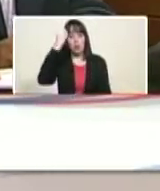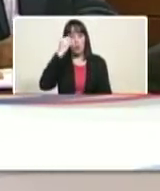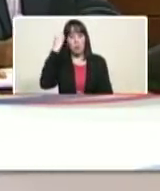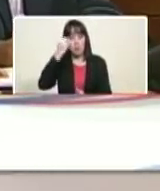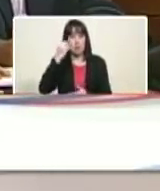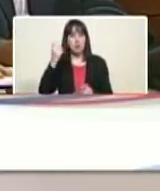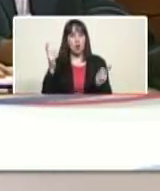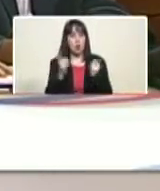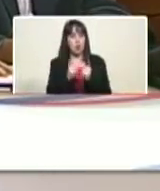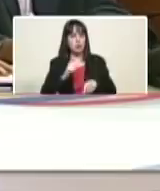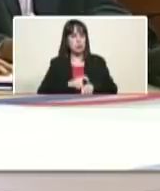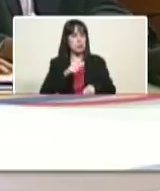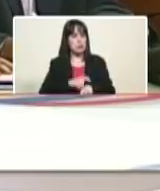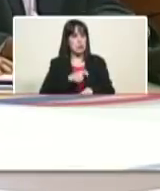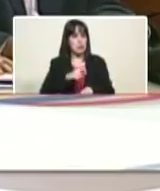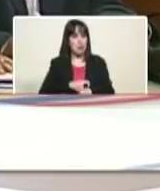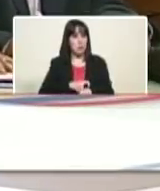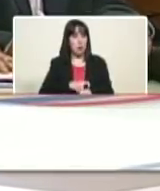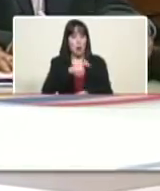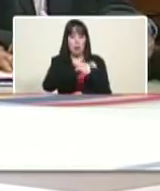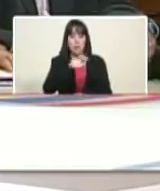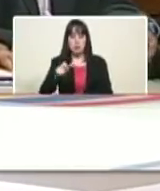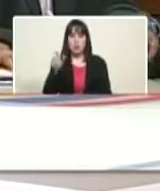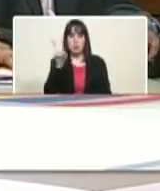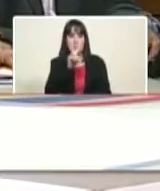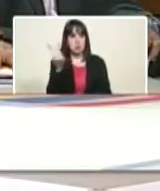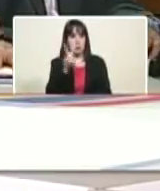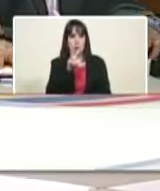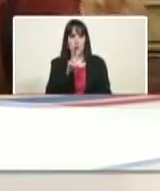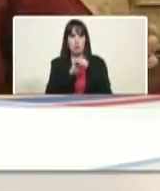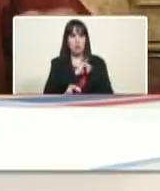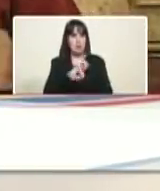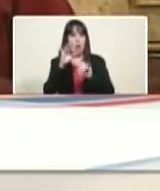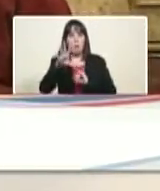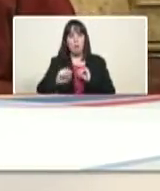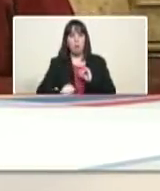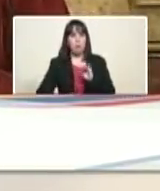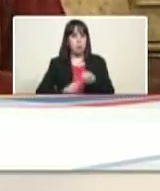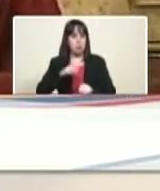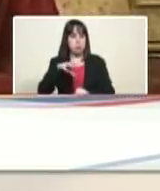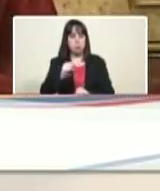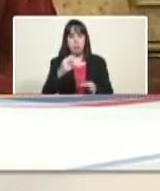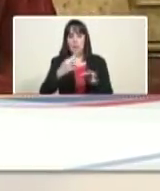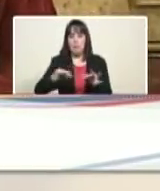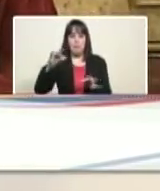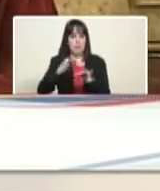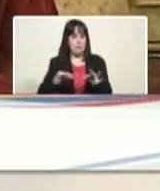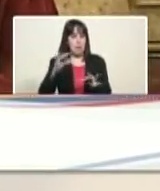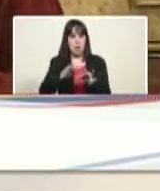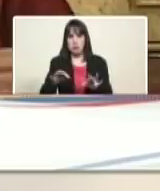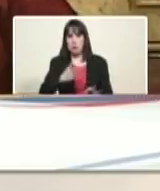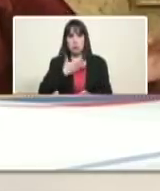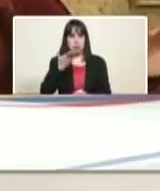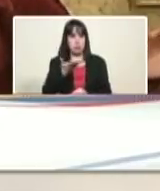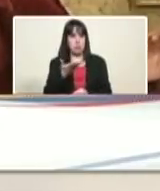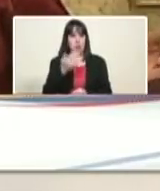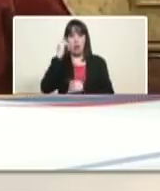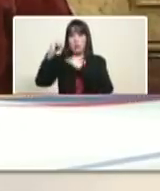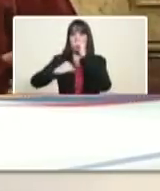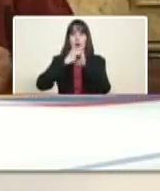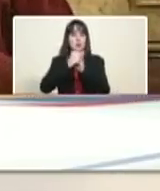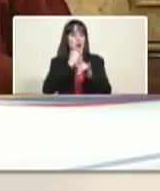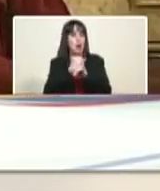plazo que el ciudadano venezolano tenga acceso directo al Petro para sus compras